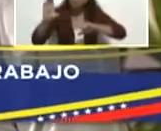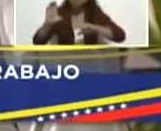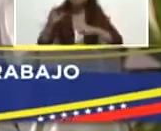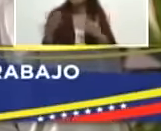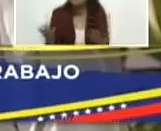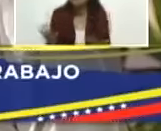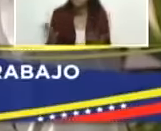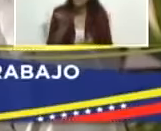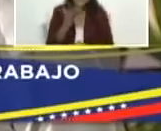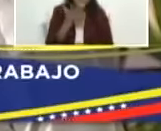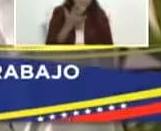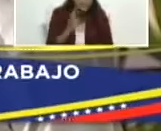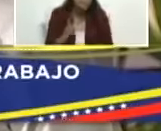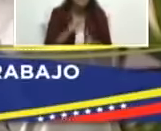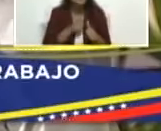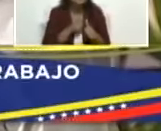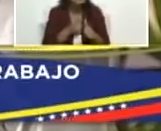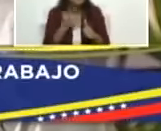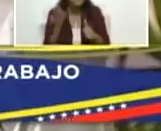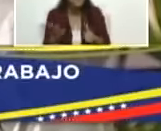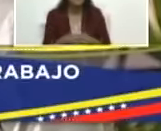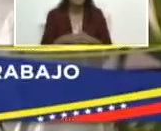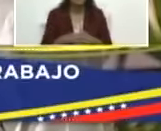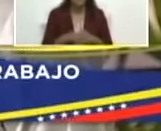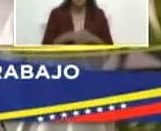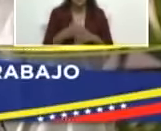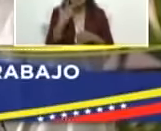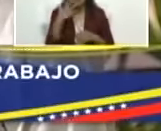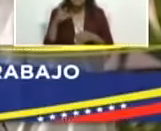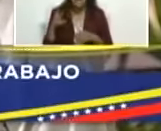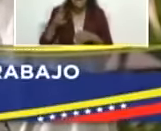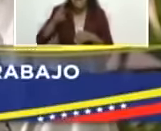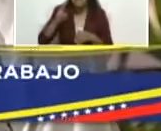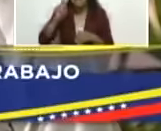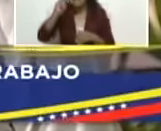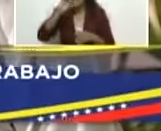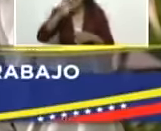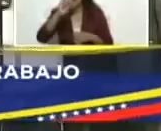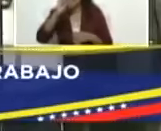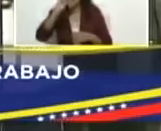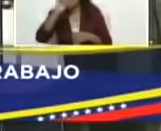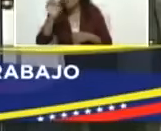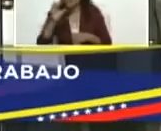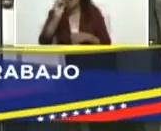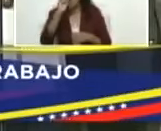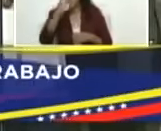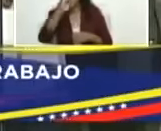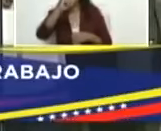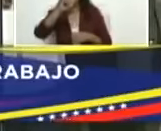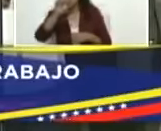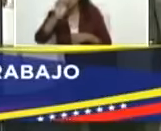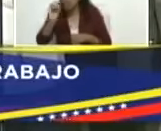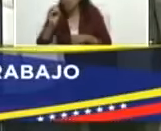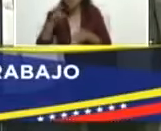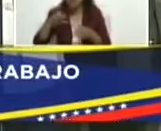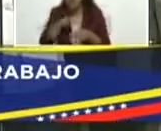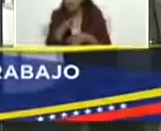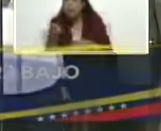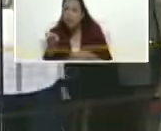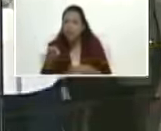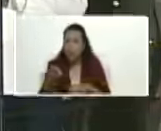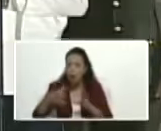pasan, por ejemplo, por la navegabilidad del río Meta, río Orinoco, el mar,